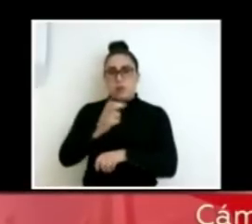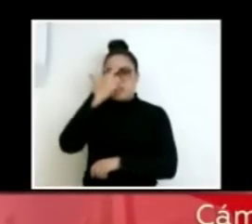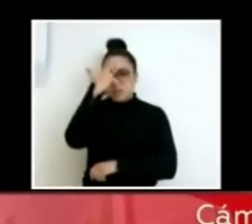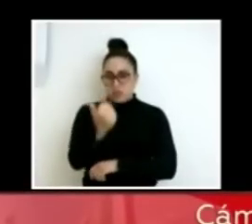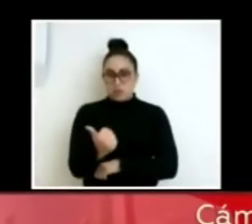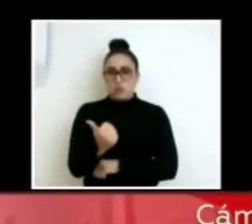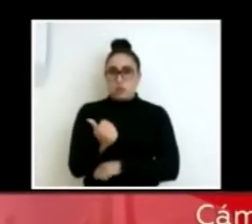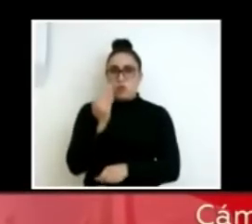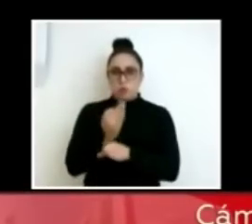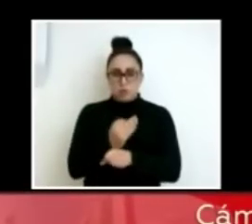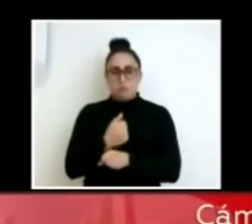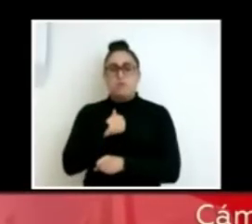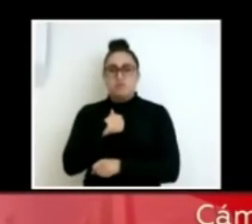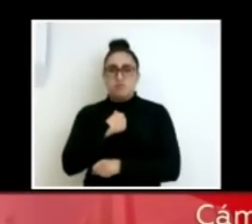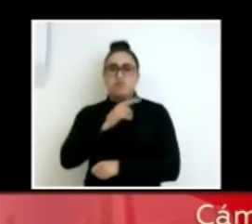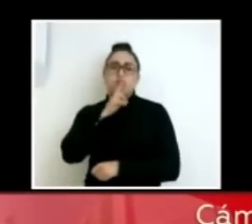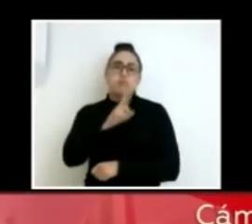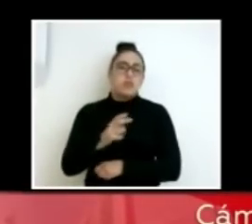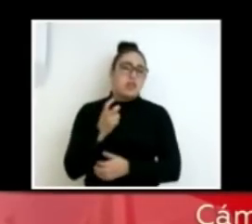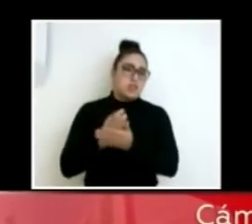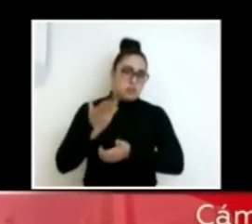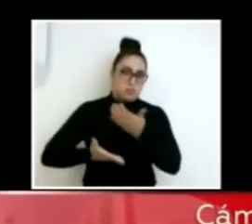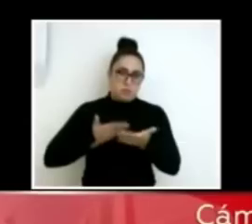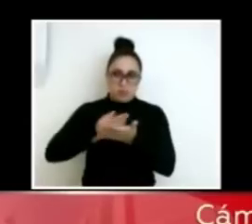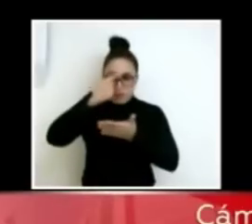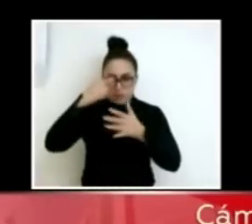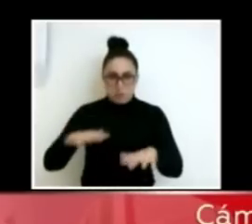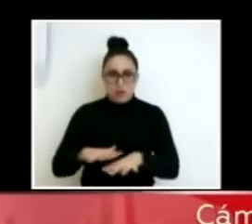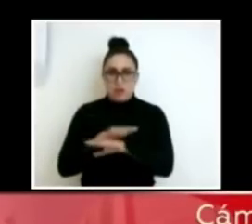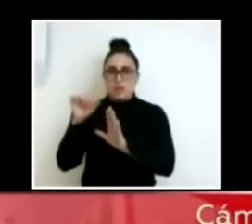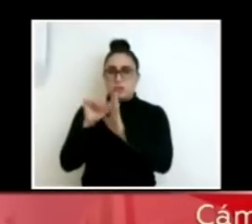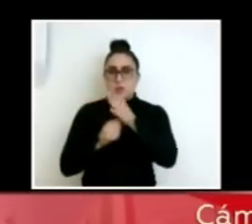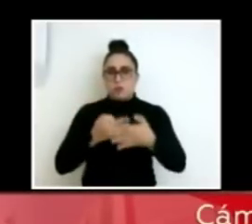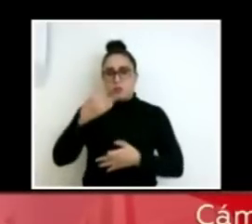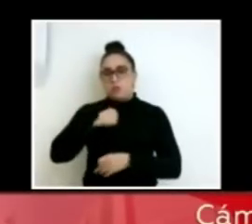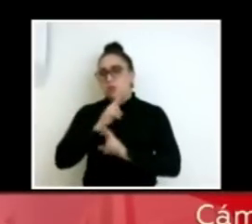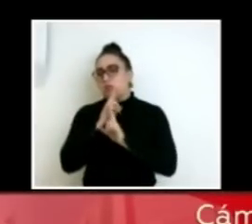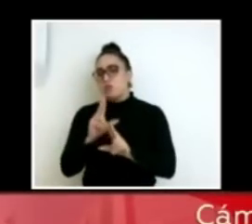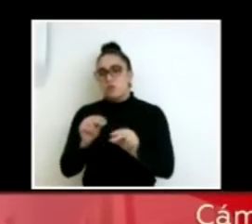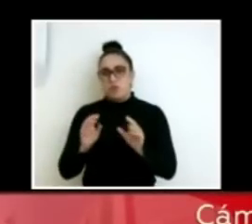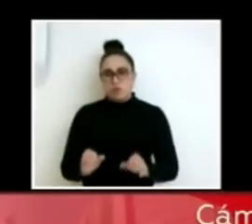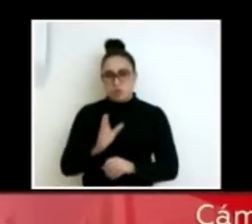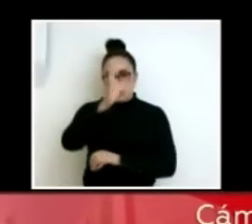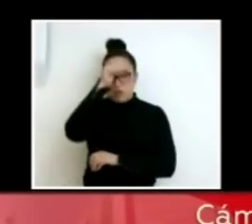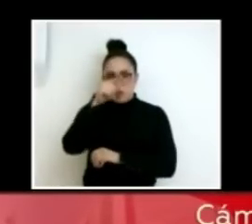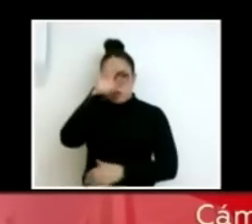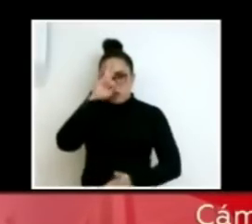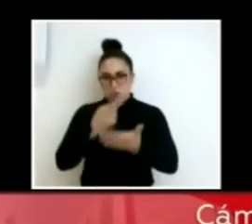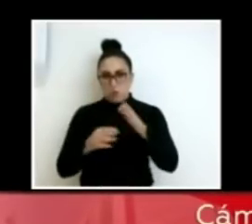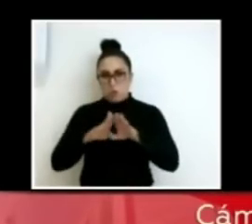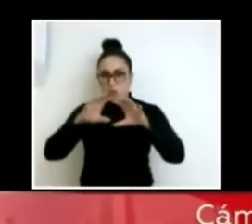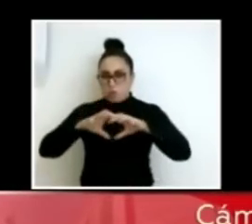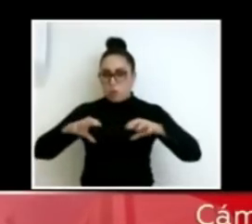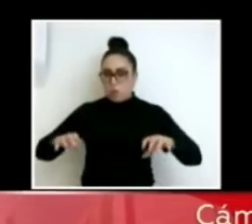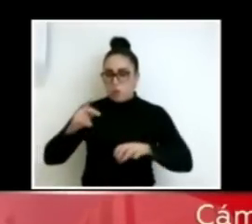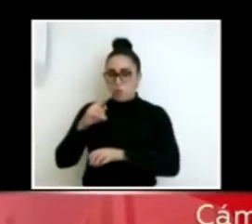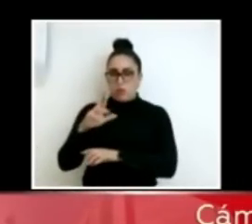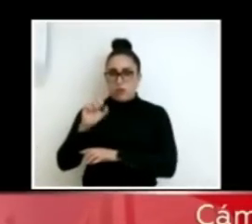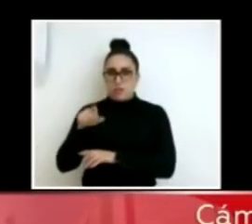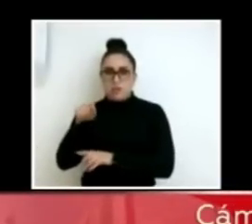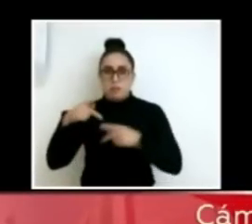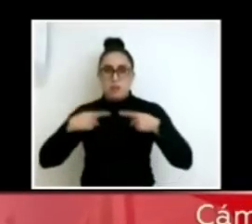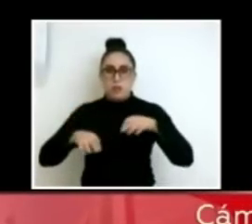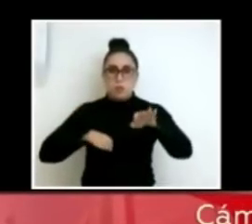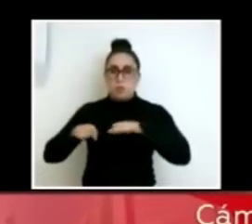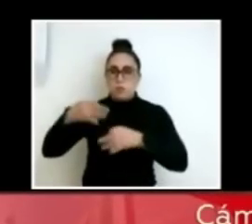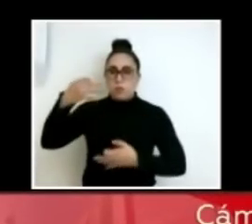tribuna, alzamos la voz para decir que esta reforma judicial es inaceptable, que atenta contra la independencia de nuestros jueces y pone en riesgo